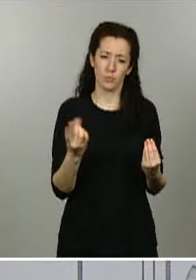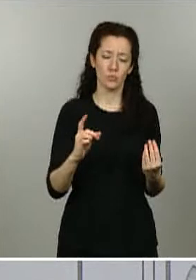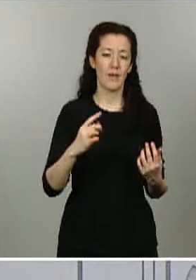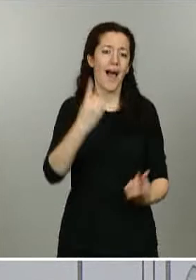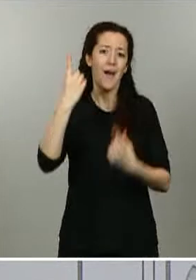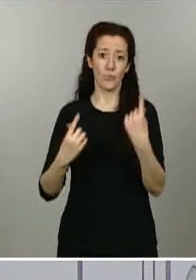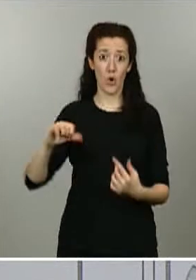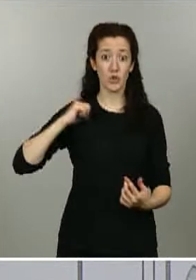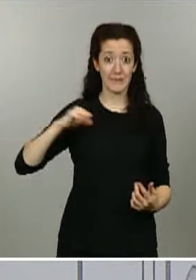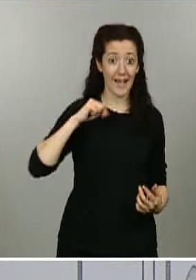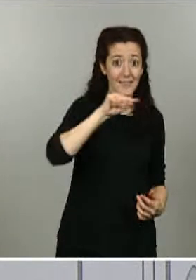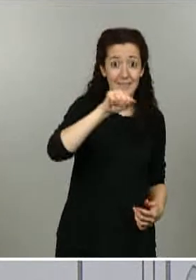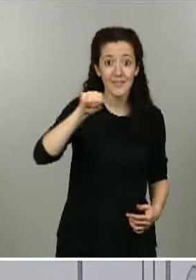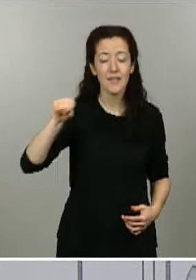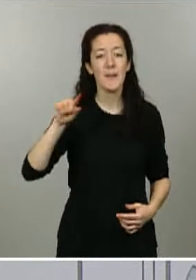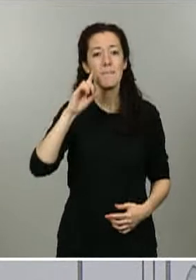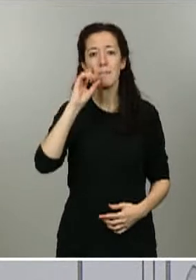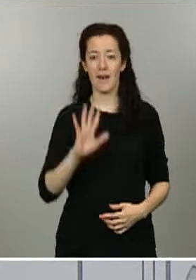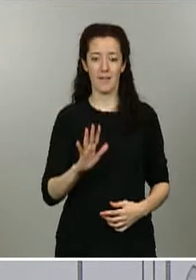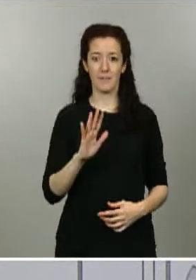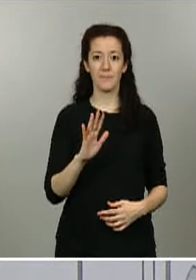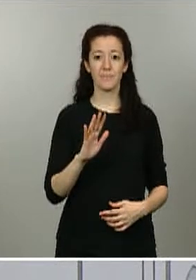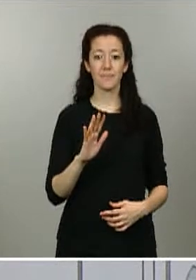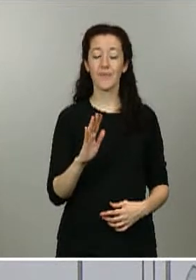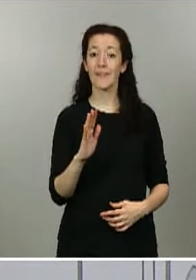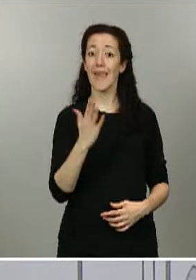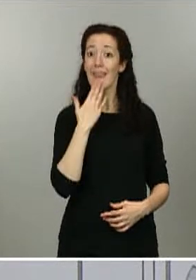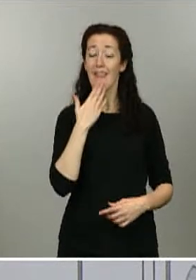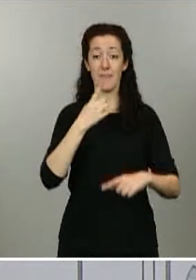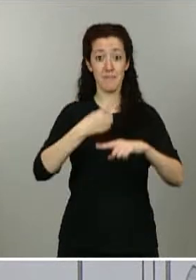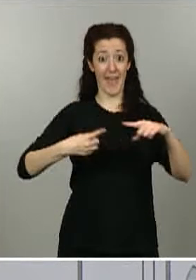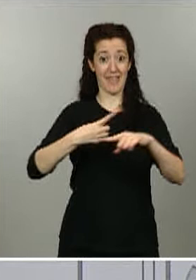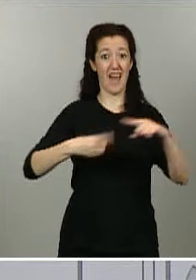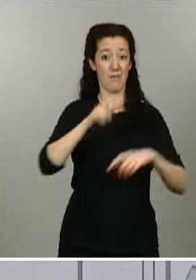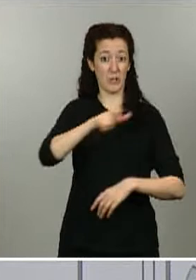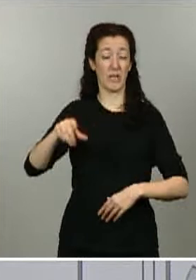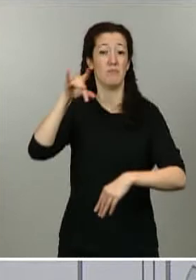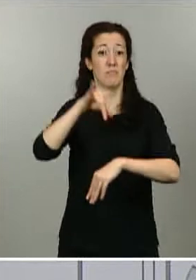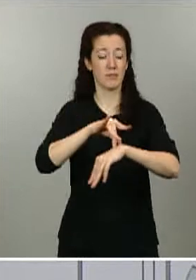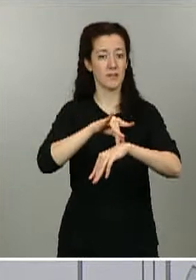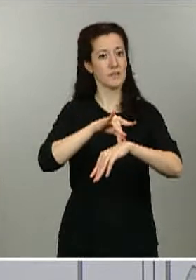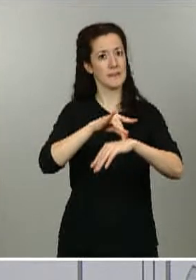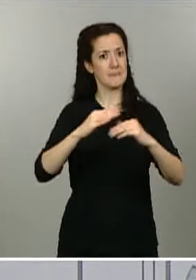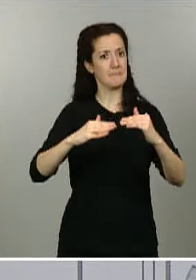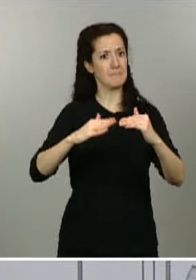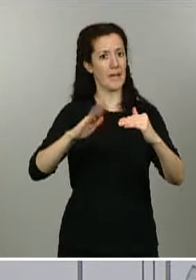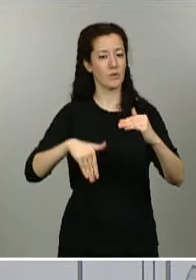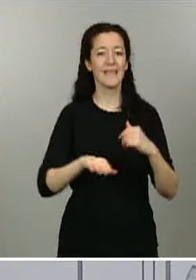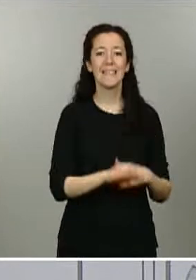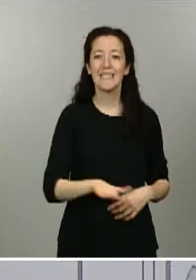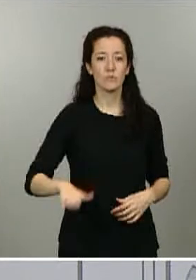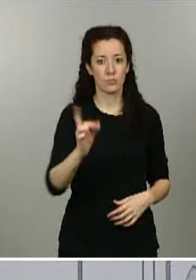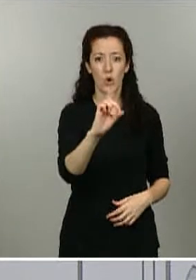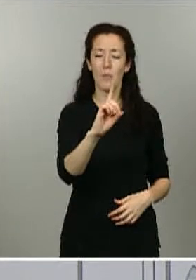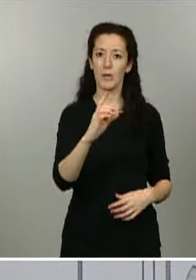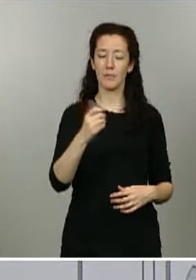habían detectado que la edad media de las personas era algo menor. No niños, pero sí que la edad media de las personas era algo menor. Esto en